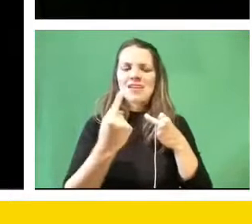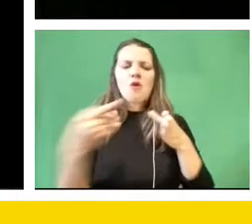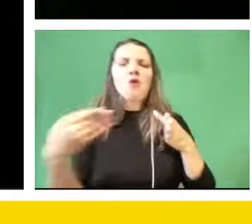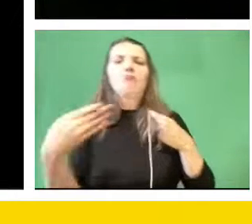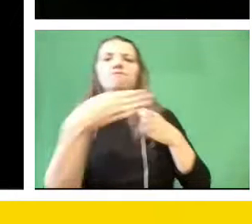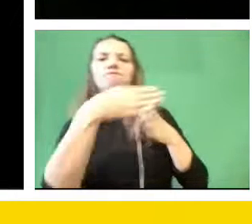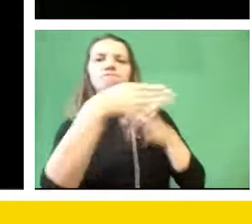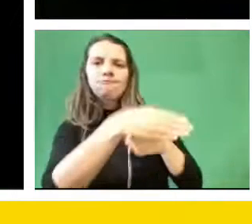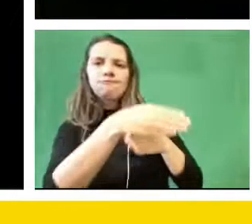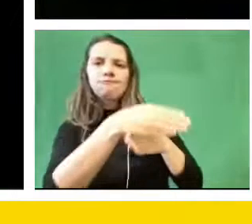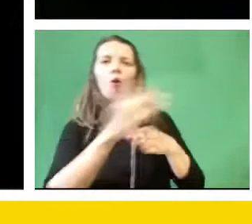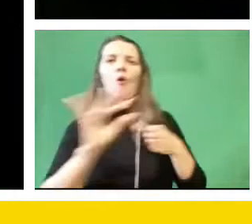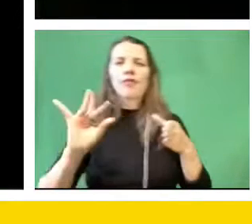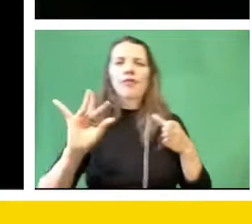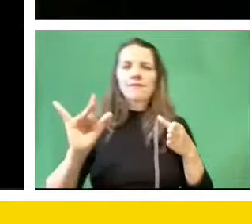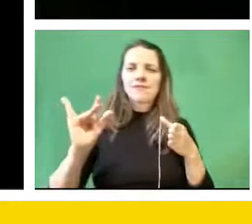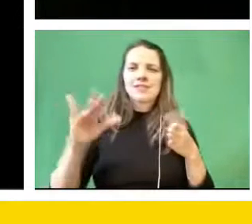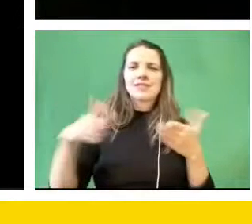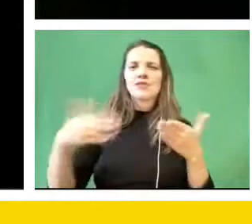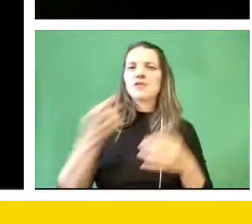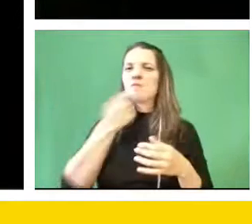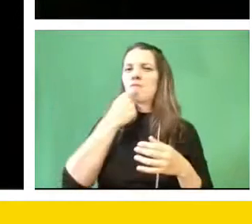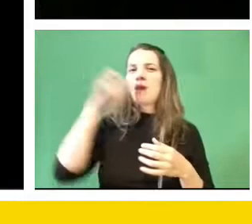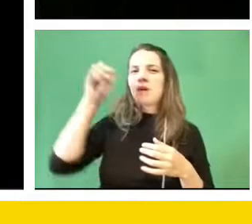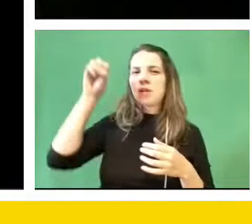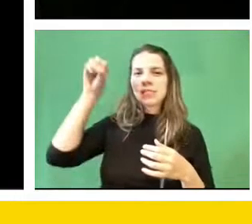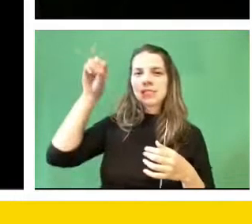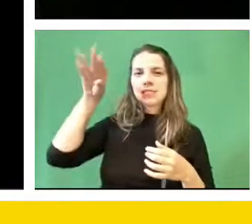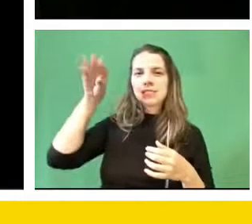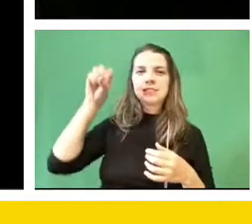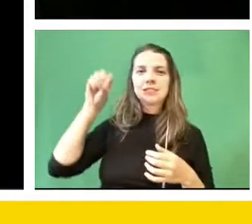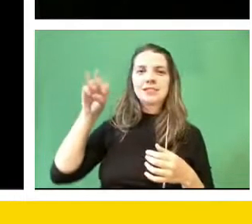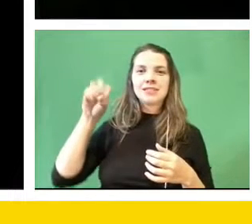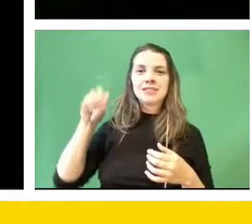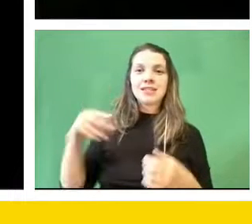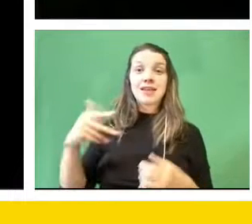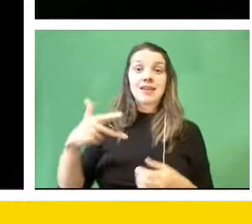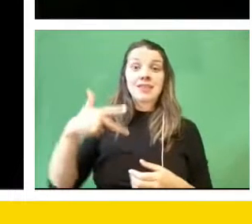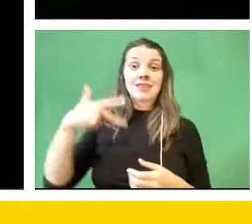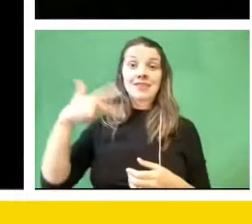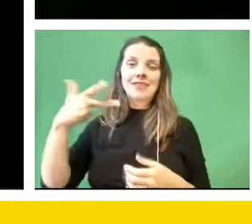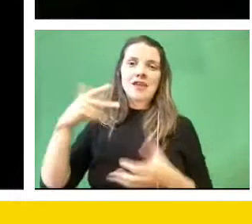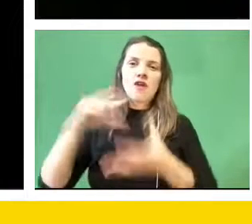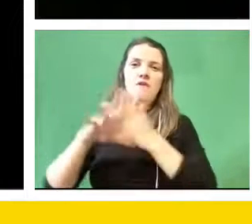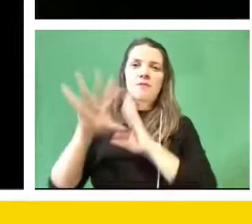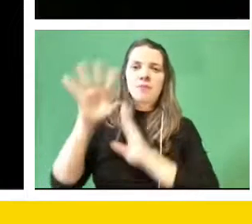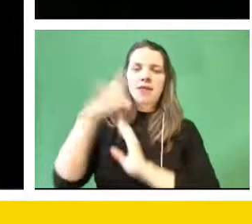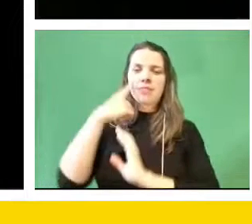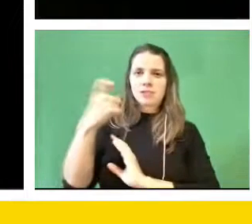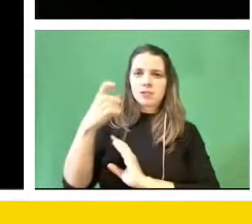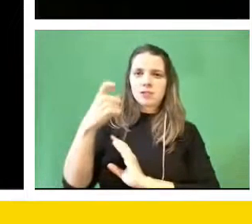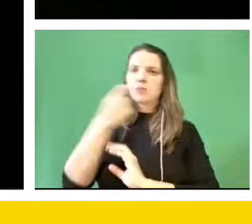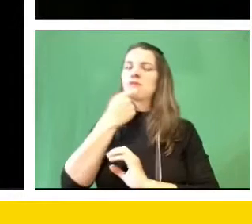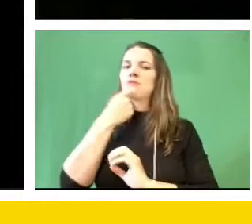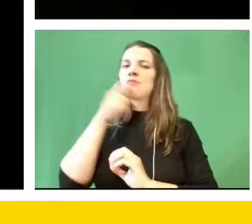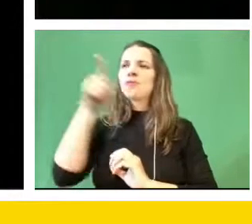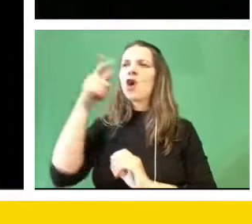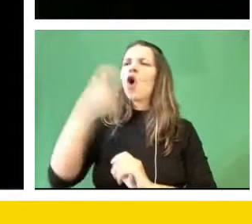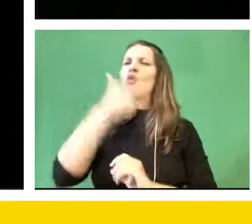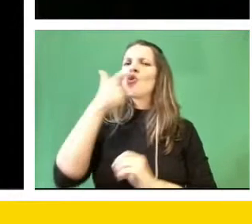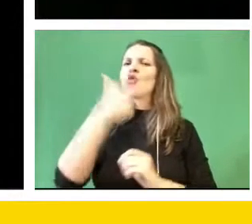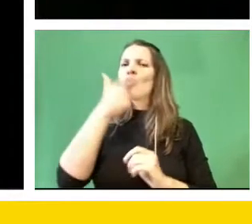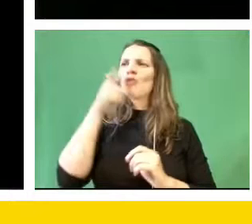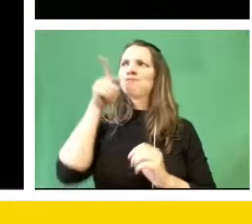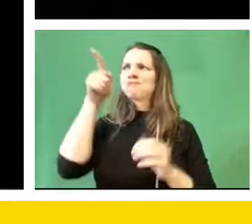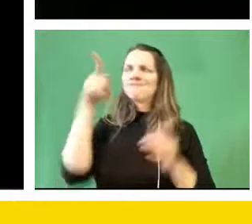momento rojo era el momento donde detectábamos una barrera, el momento amarillo era el momento en donde